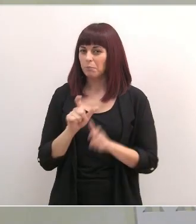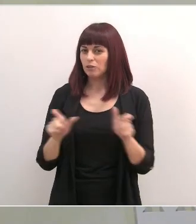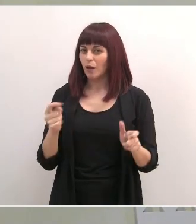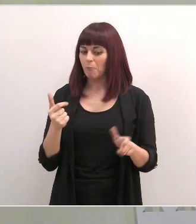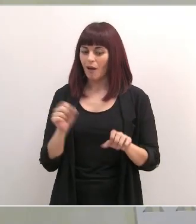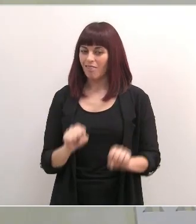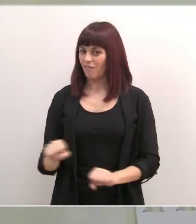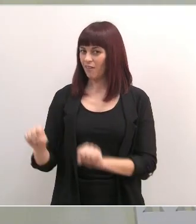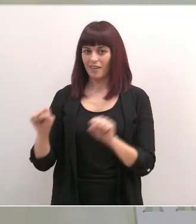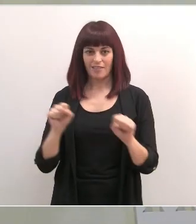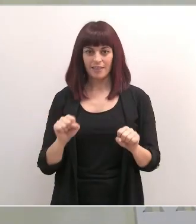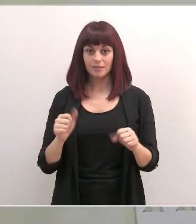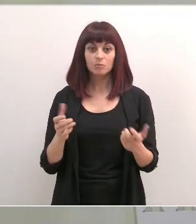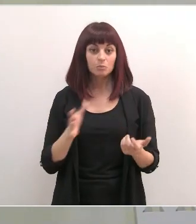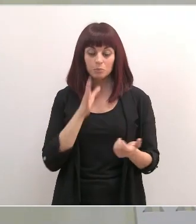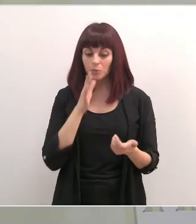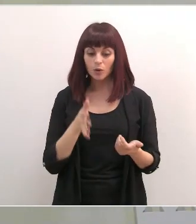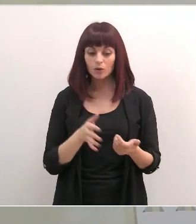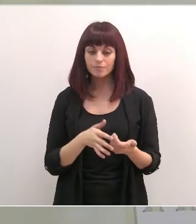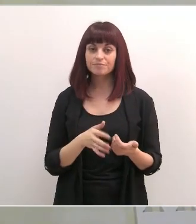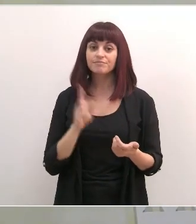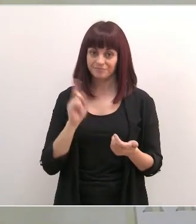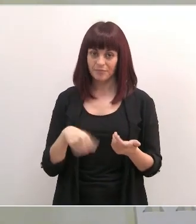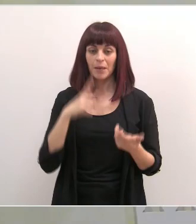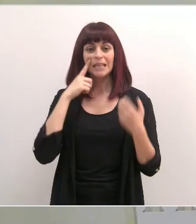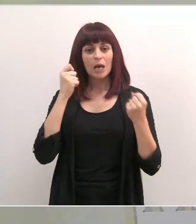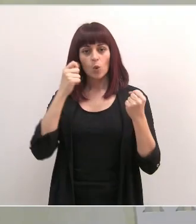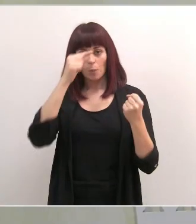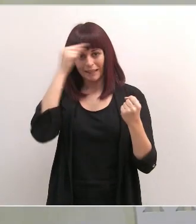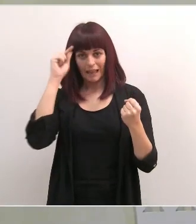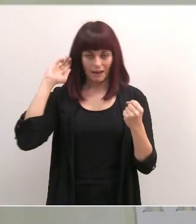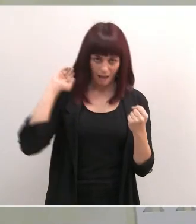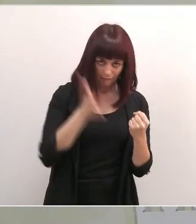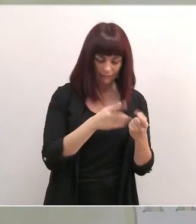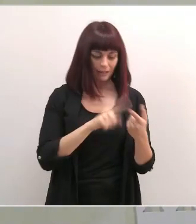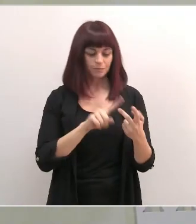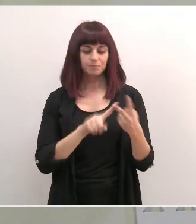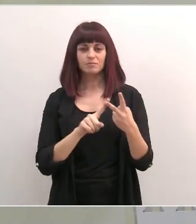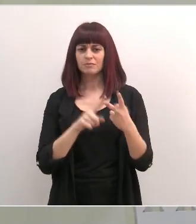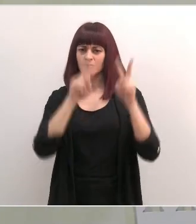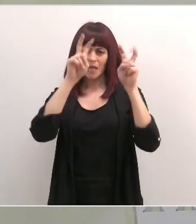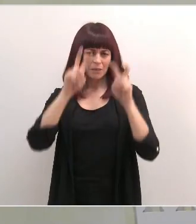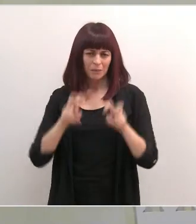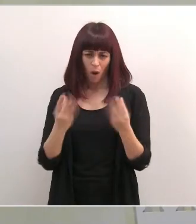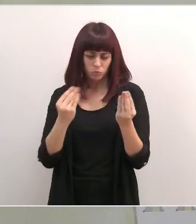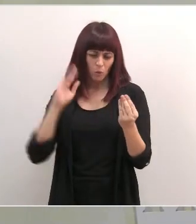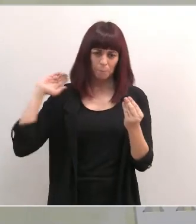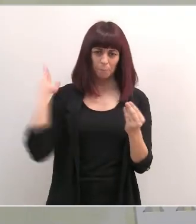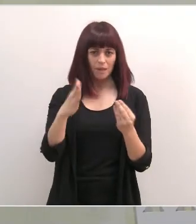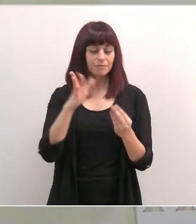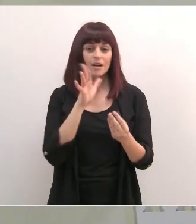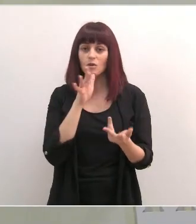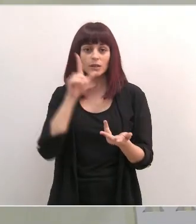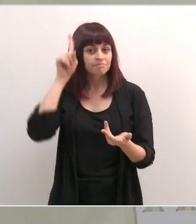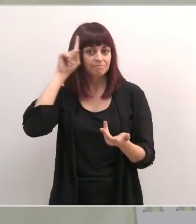que la defienda. Pues porque eso tiene un impacto en la salud mental, tiene un impacto en muchos temas que ahora mismo no somos capaces